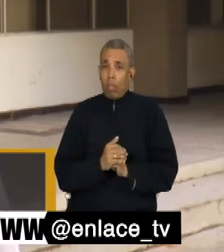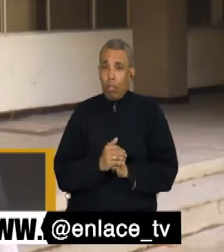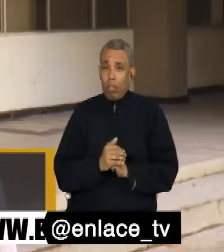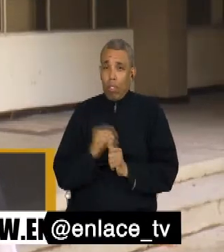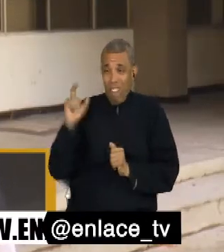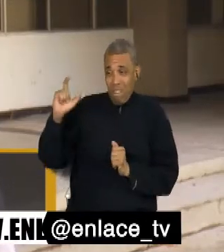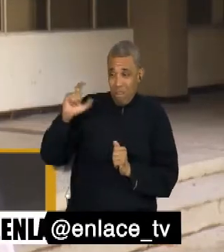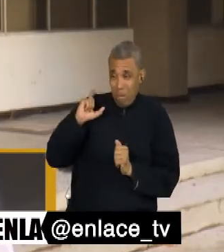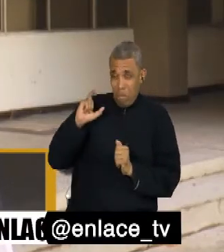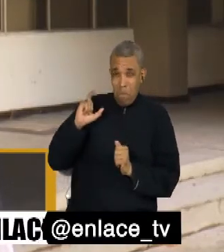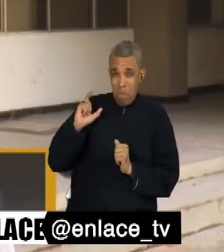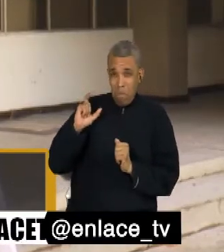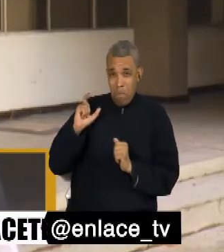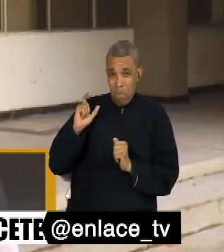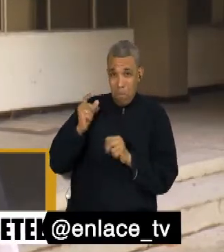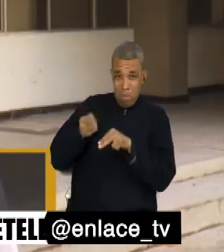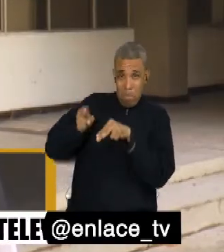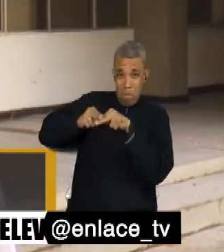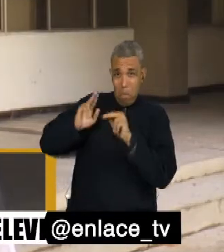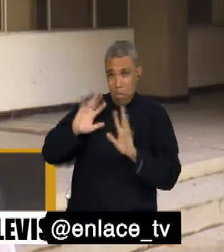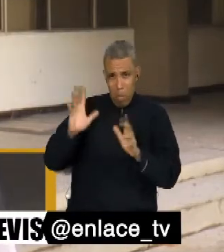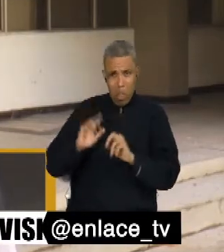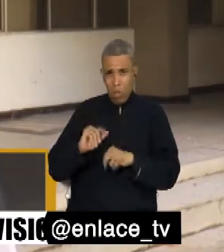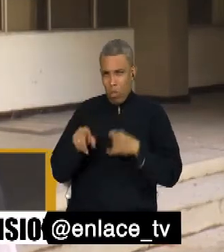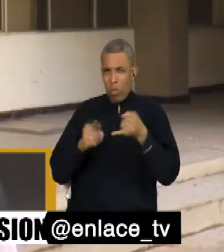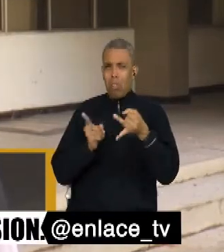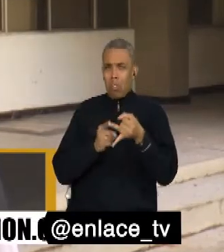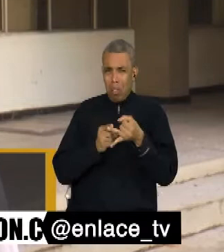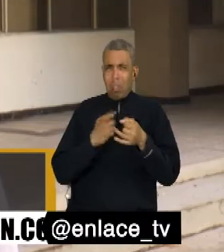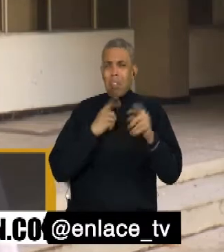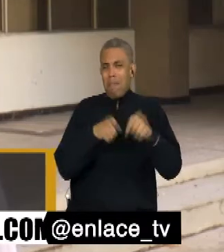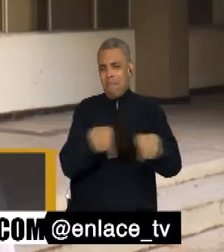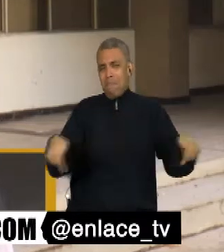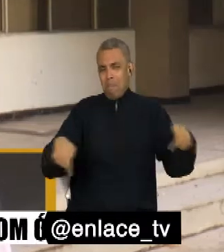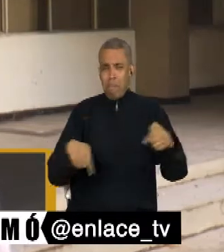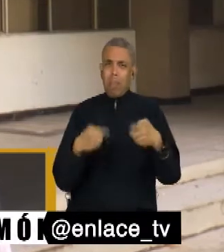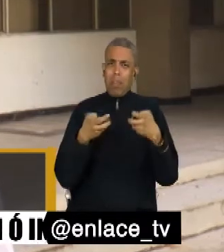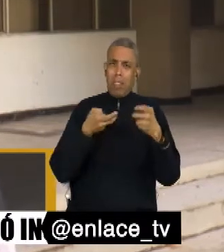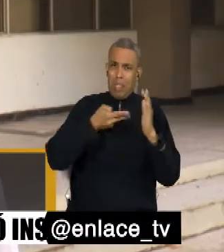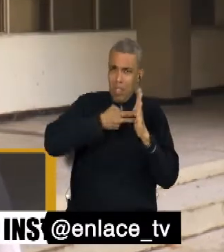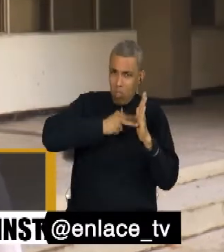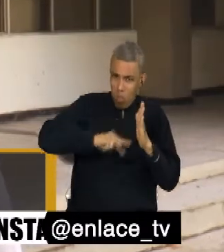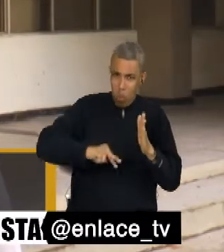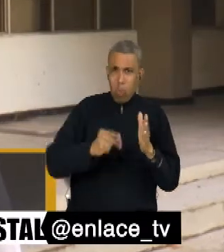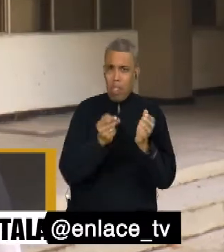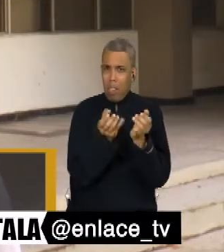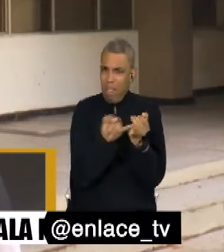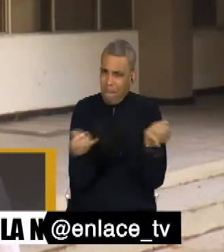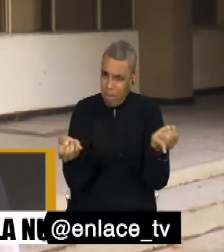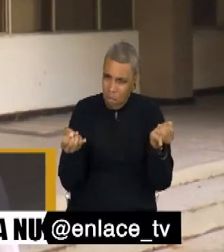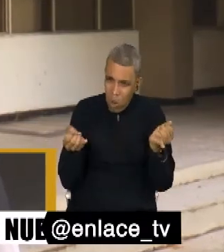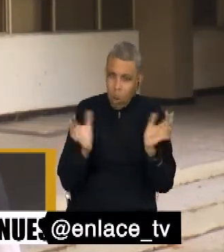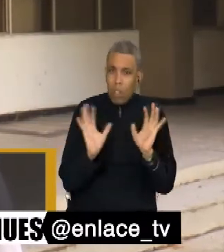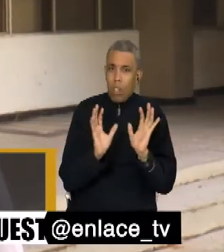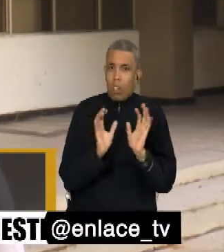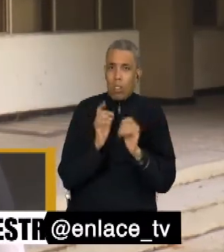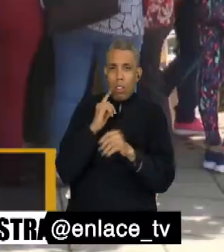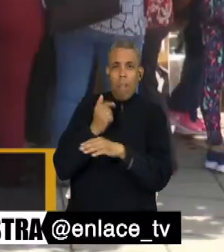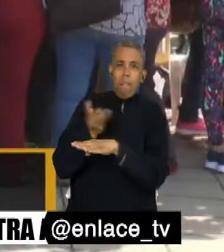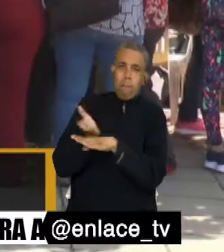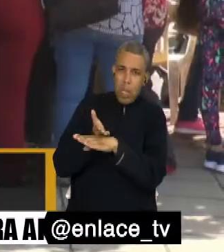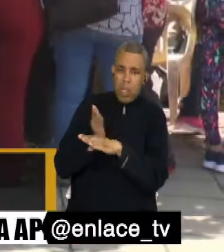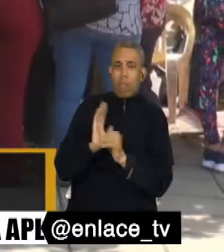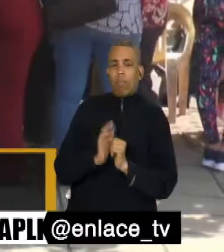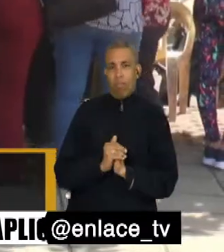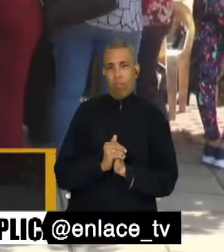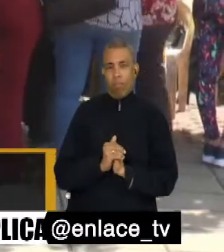hablando de planta, infraestructura, de tecnología. Entre esos puntos están en la mesa sectorial de justicia y